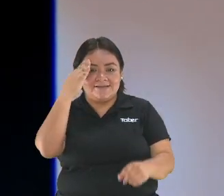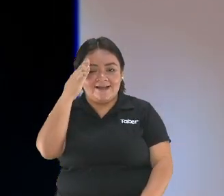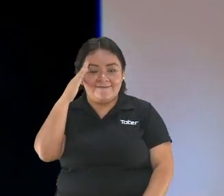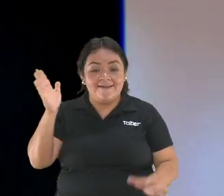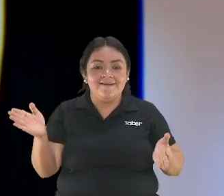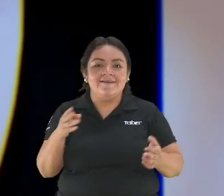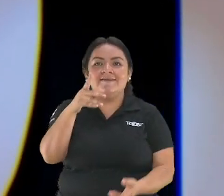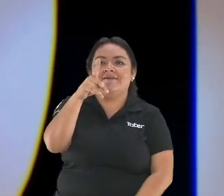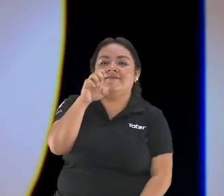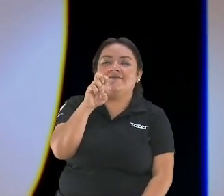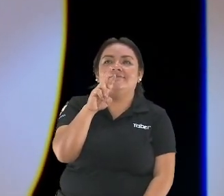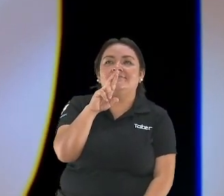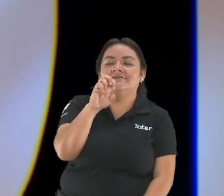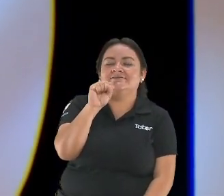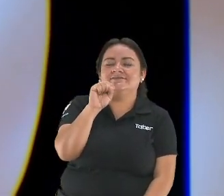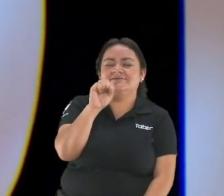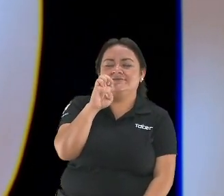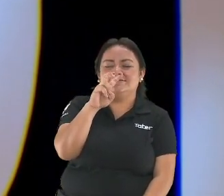perseverar seguir